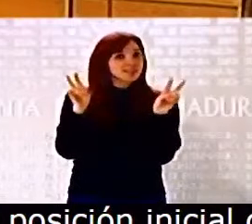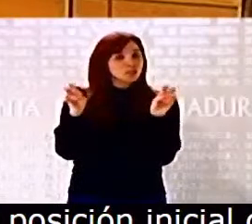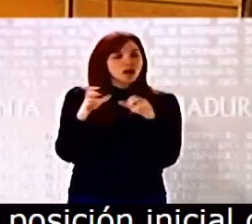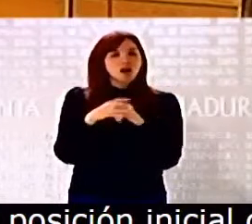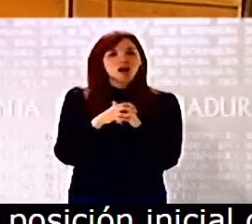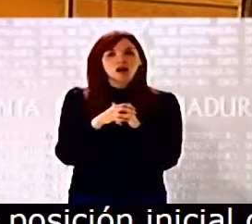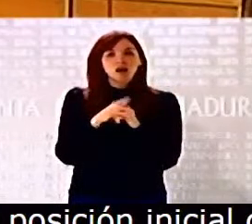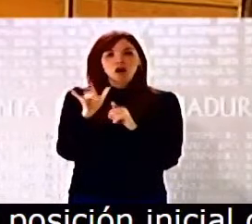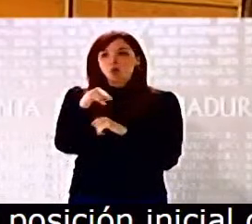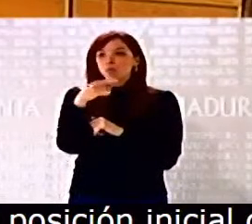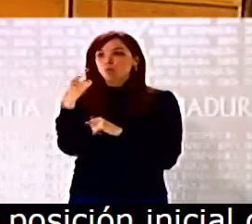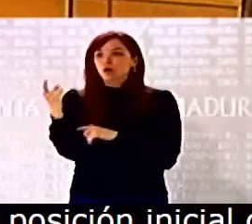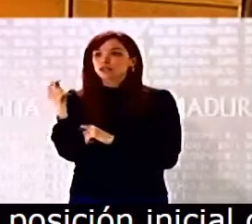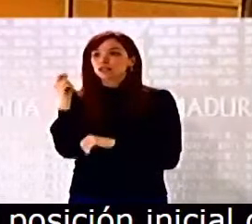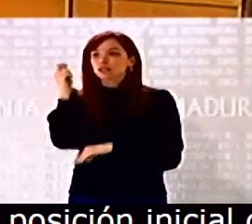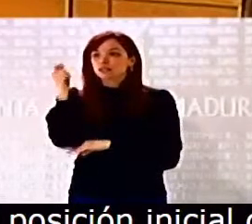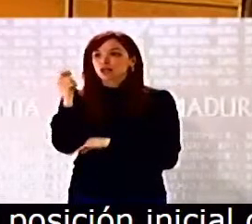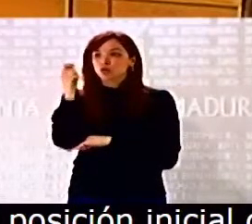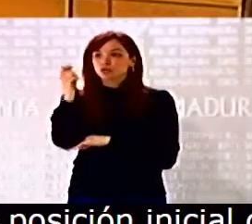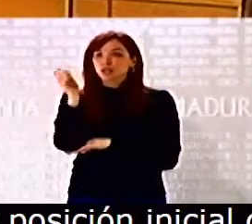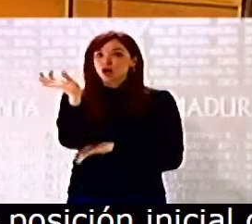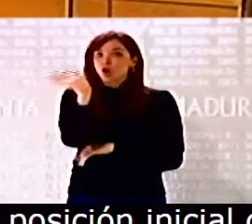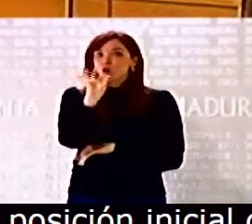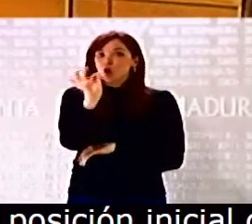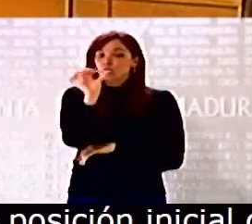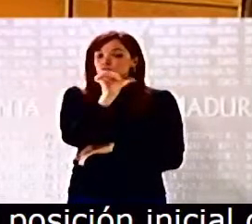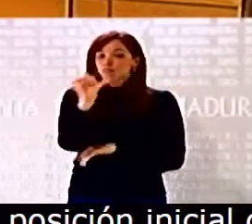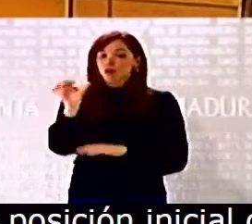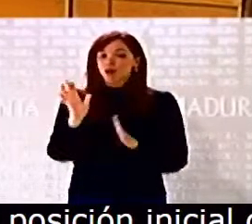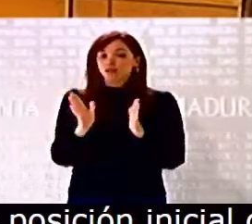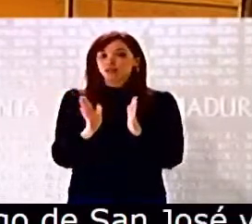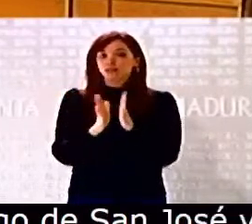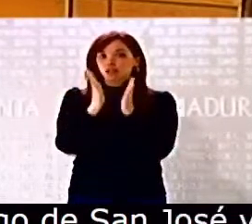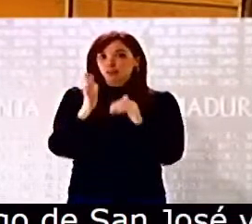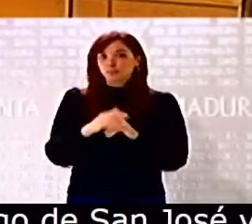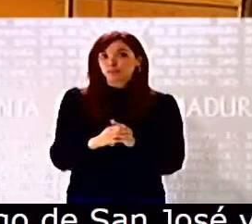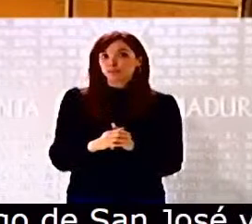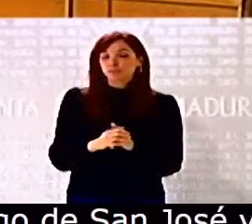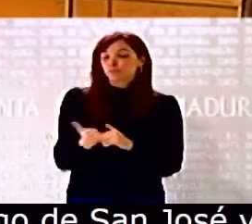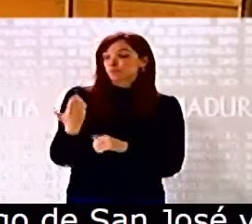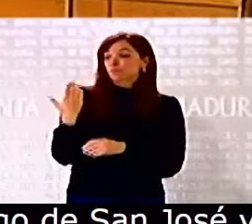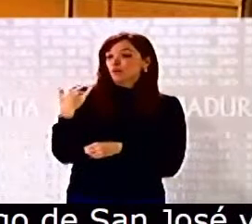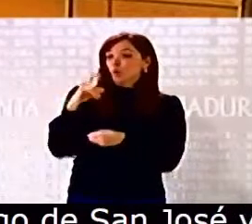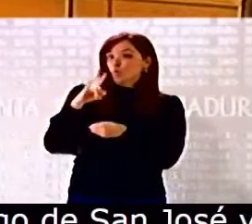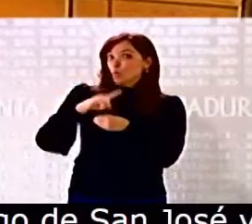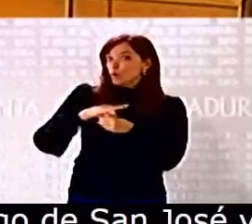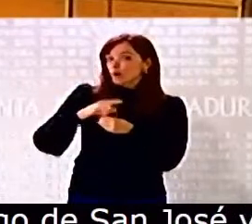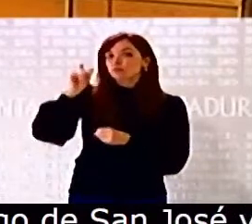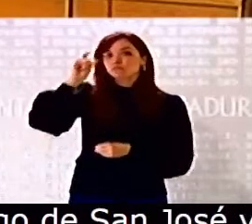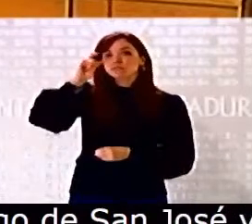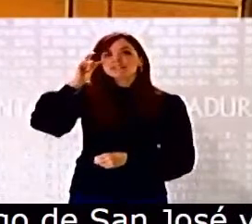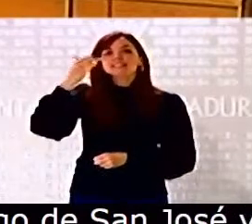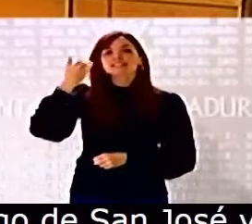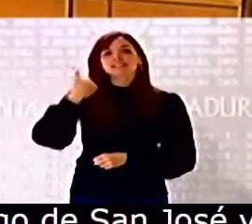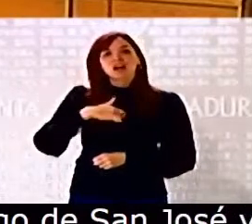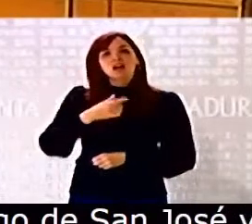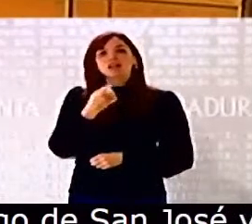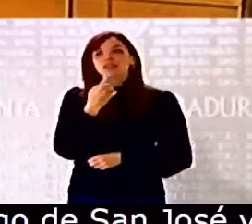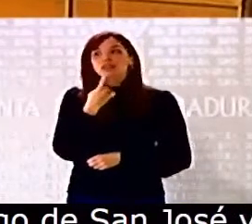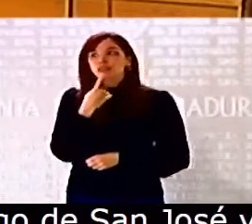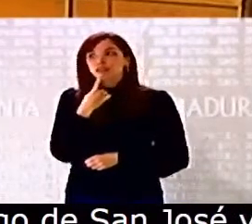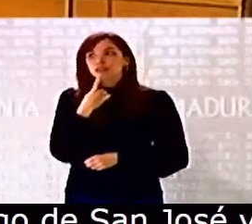de San José y a la Semana Santa. El lunes ya el vicepresidente dijo Extremadura partidario del